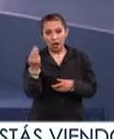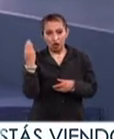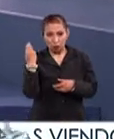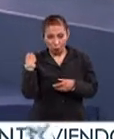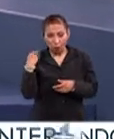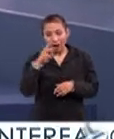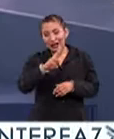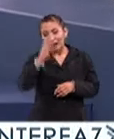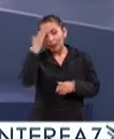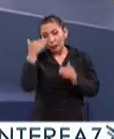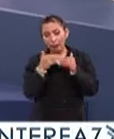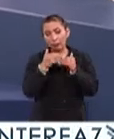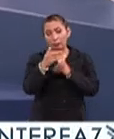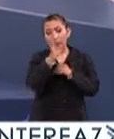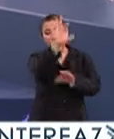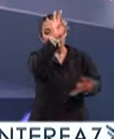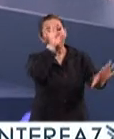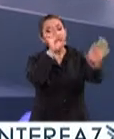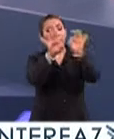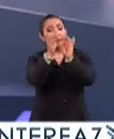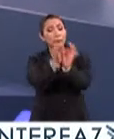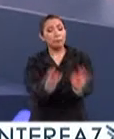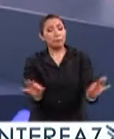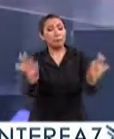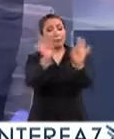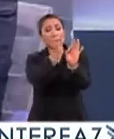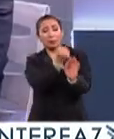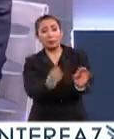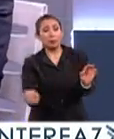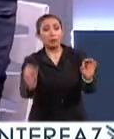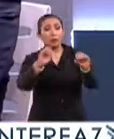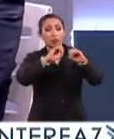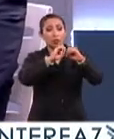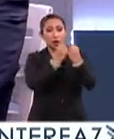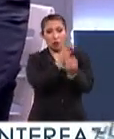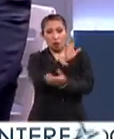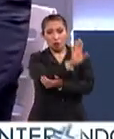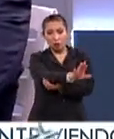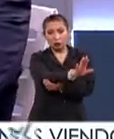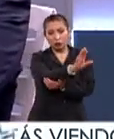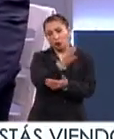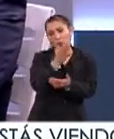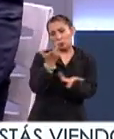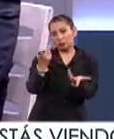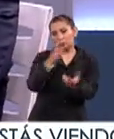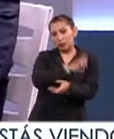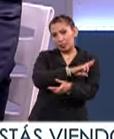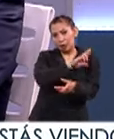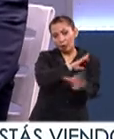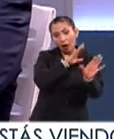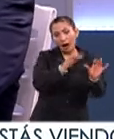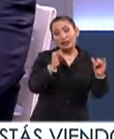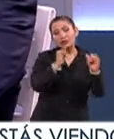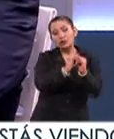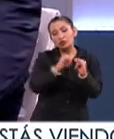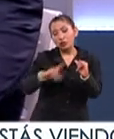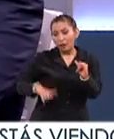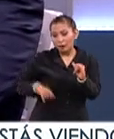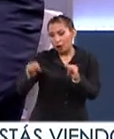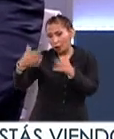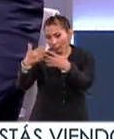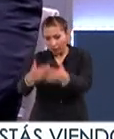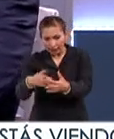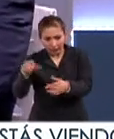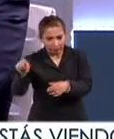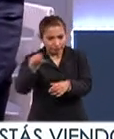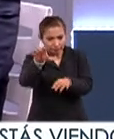se reconoce a lo más importante de la organización no gubernamental, la institución pública, la